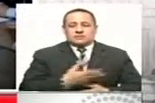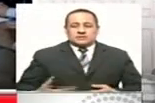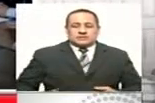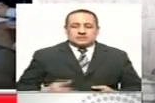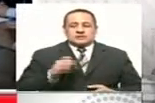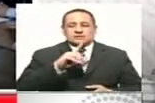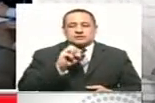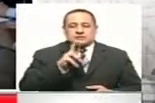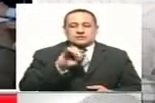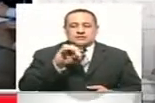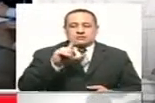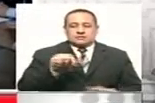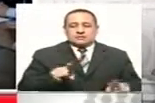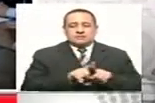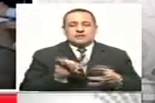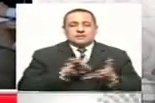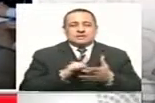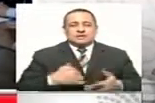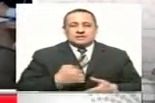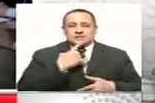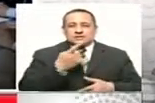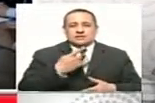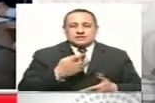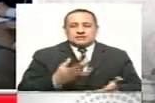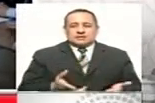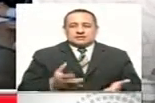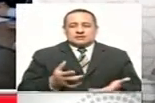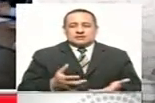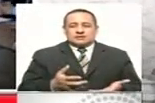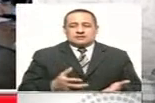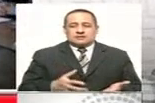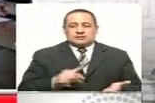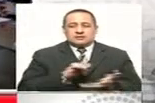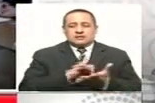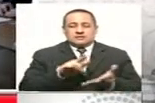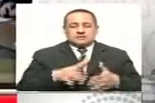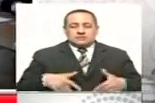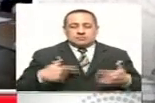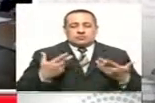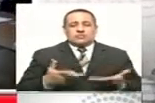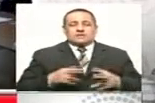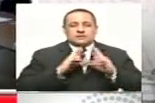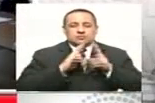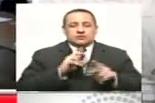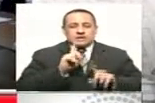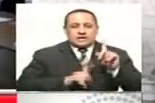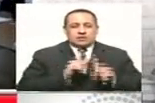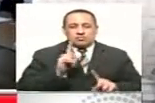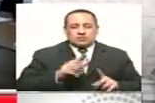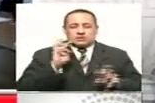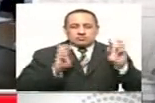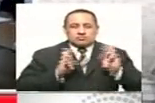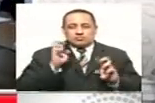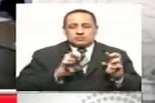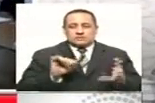le pediría, por favor, que si puede responder algunas de las inquietudes